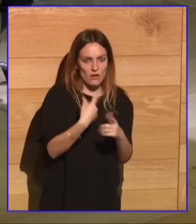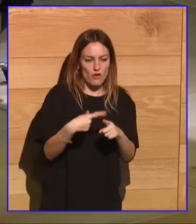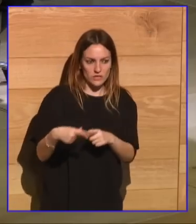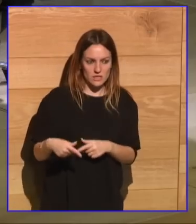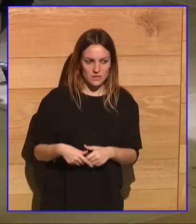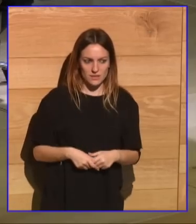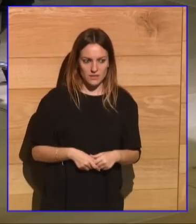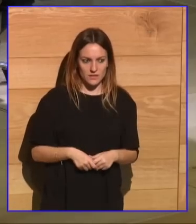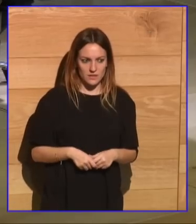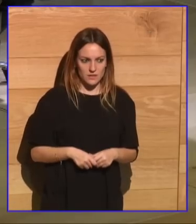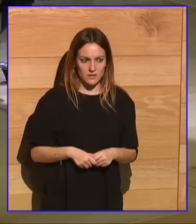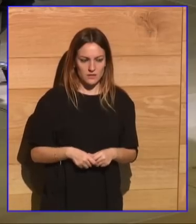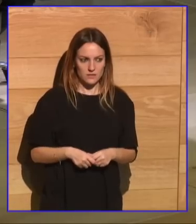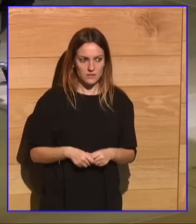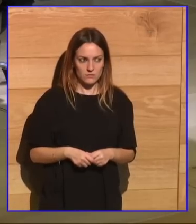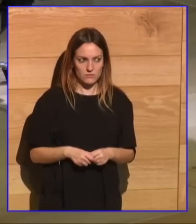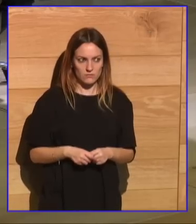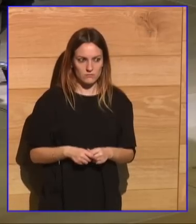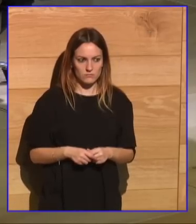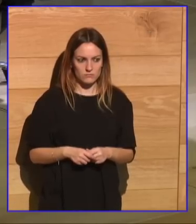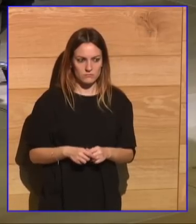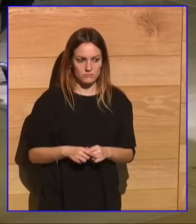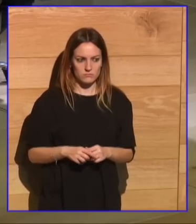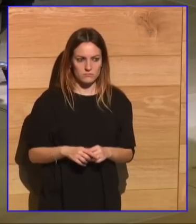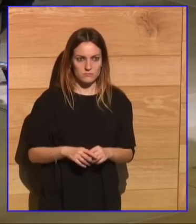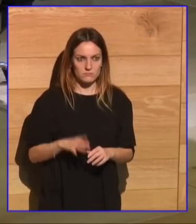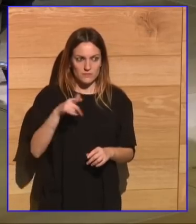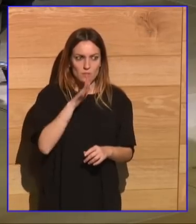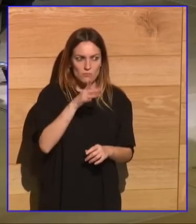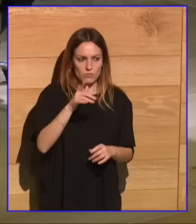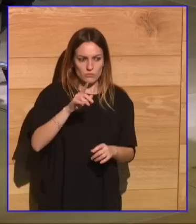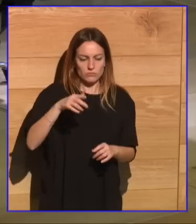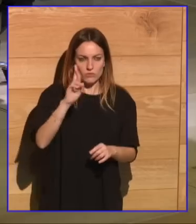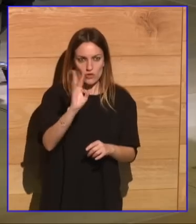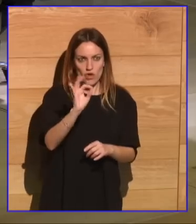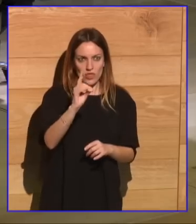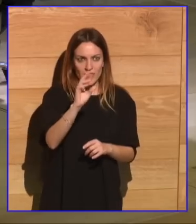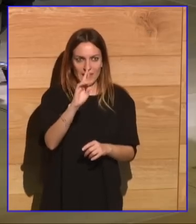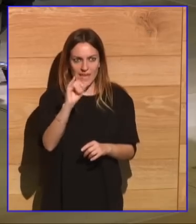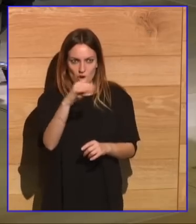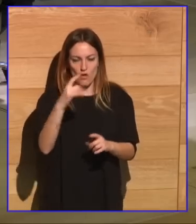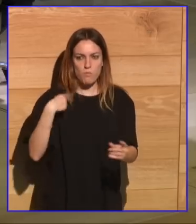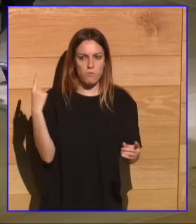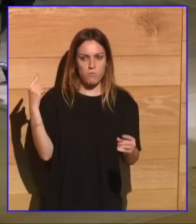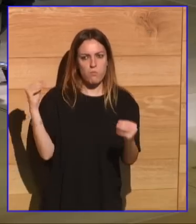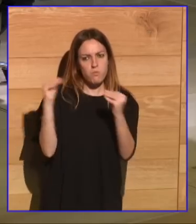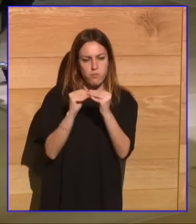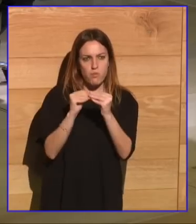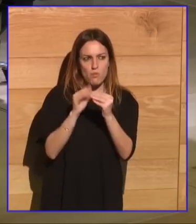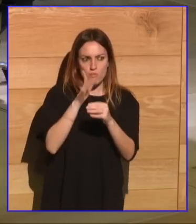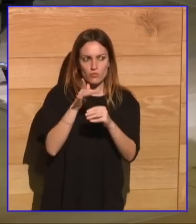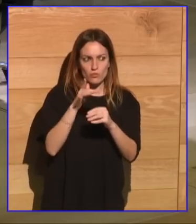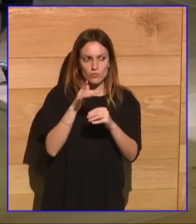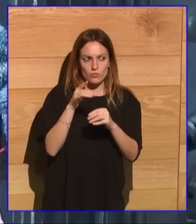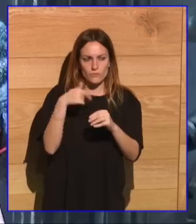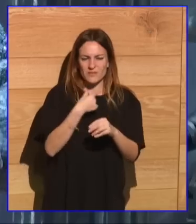De verdad. Vamos a ver. No, pero estoy con Rodrigo completamente en que nunca acaba de...